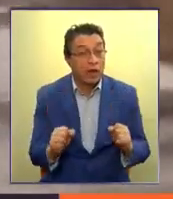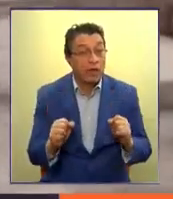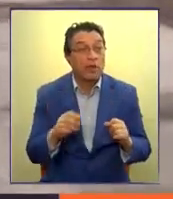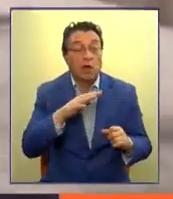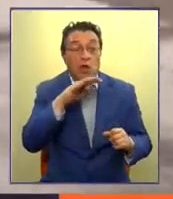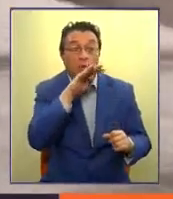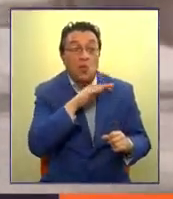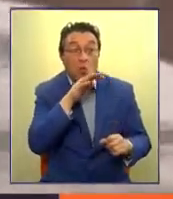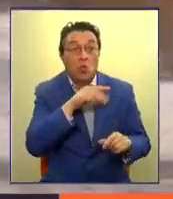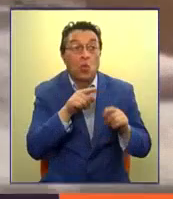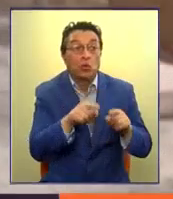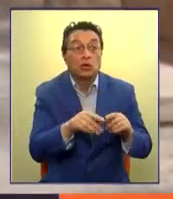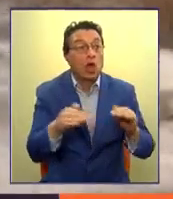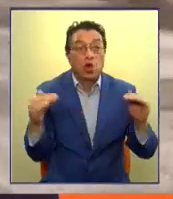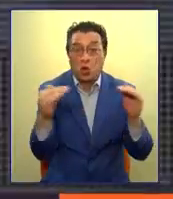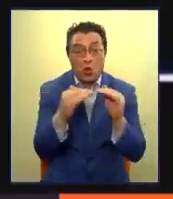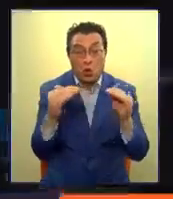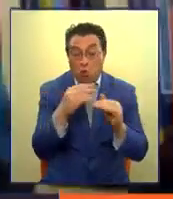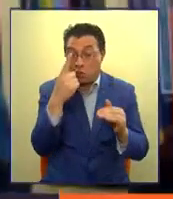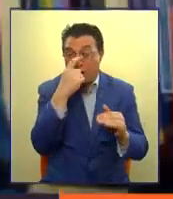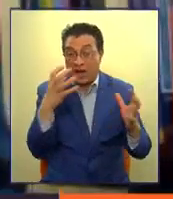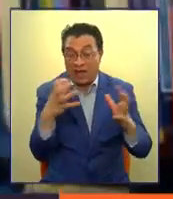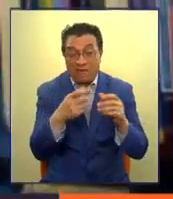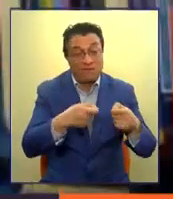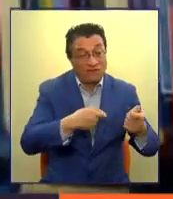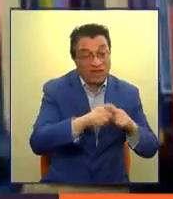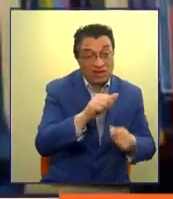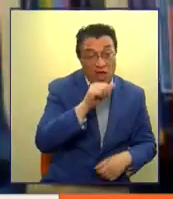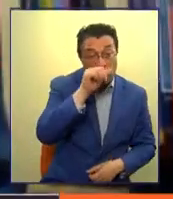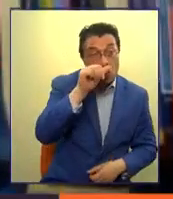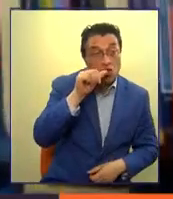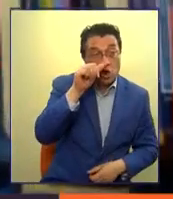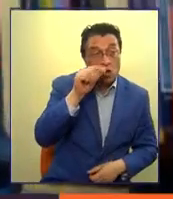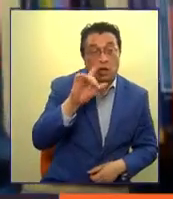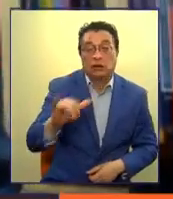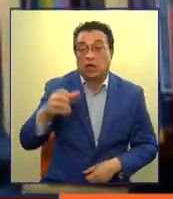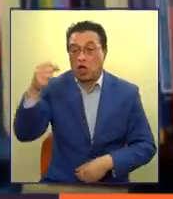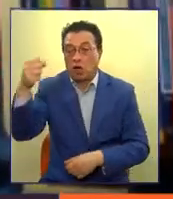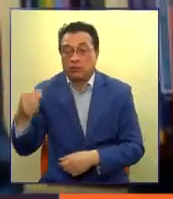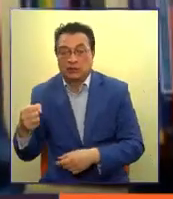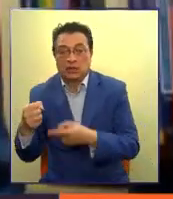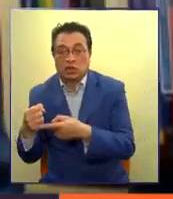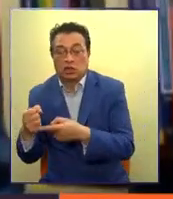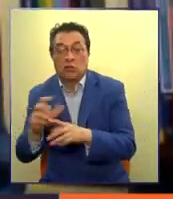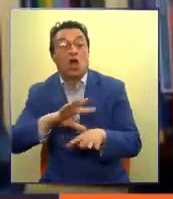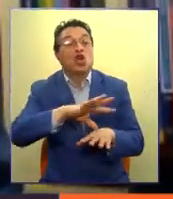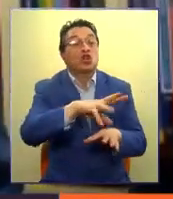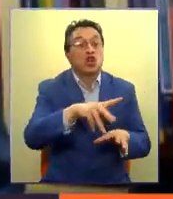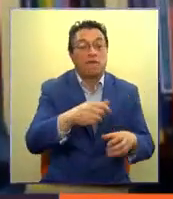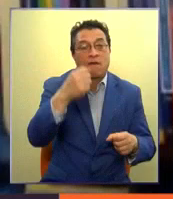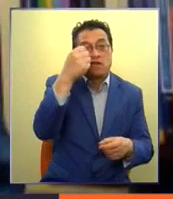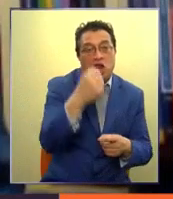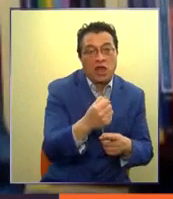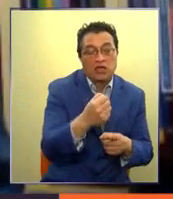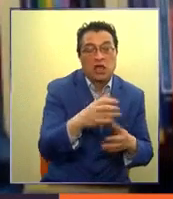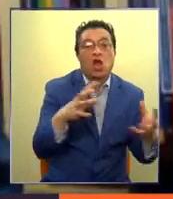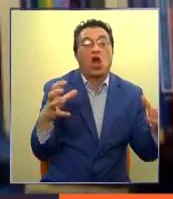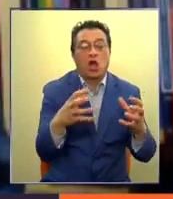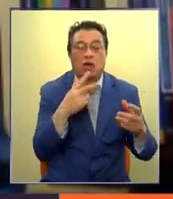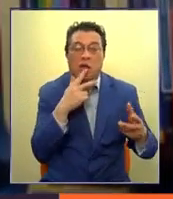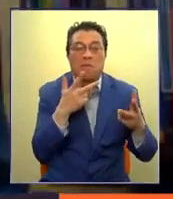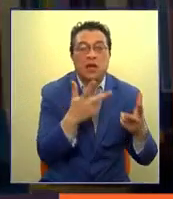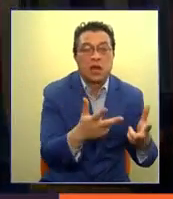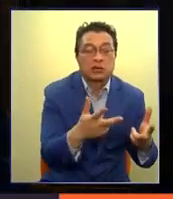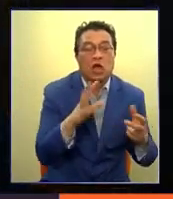utilización igual de grave. Un tráfico de drogas, un homicidio, un robo con violencia, un robo con intimidación